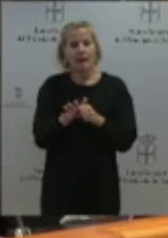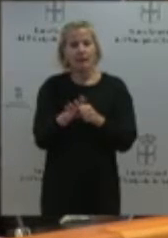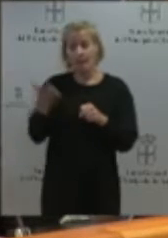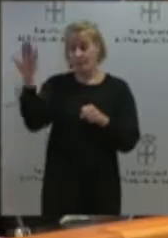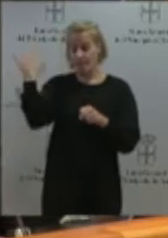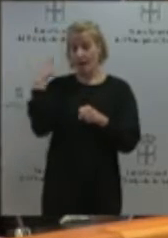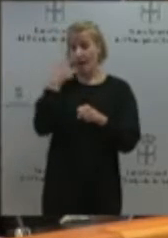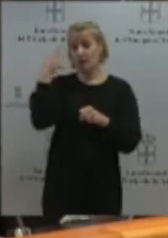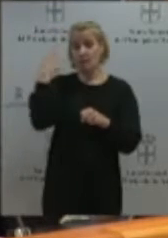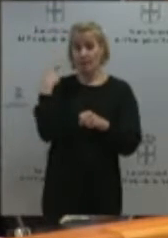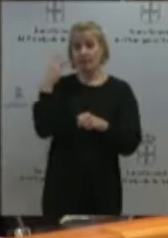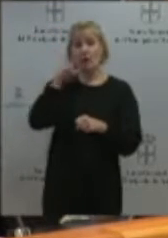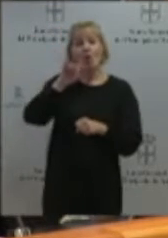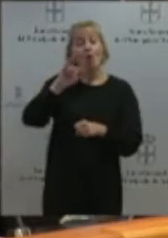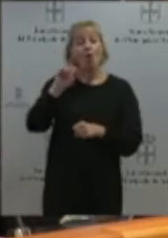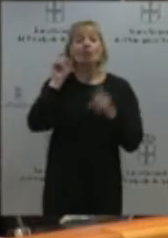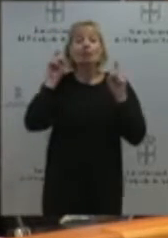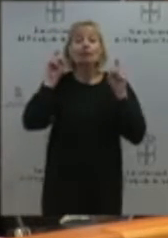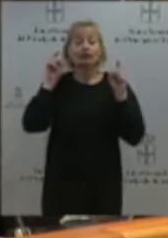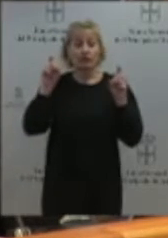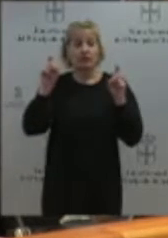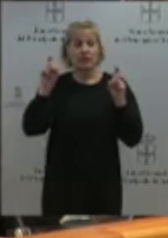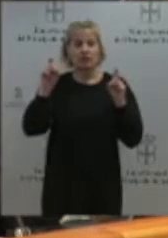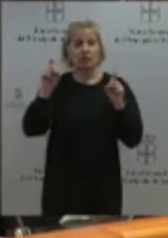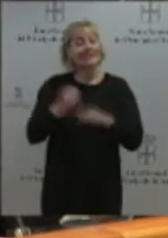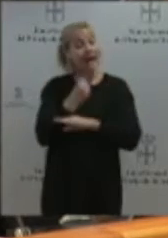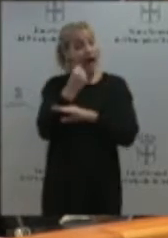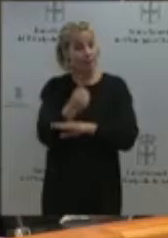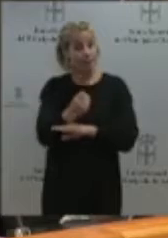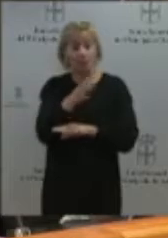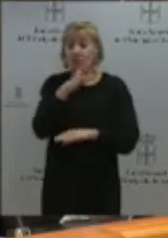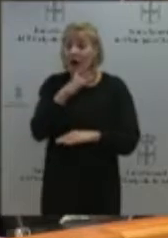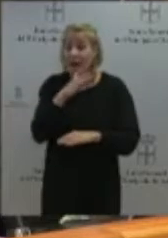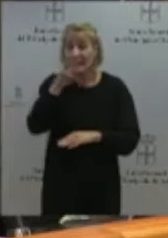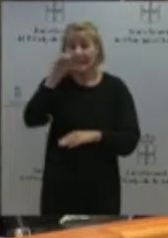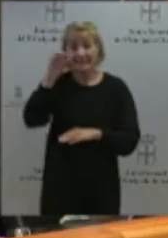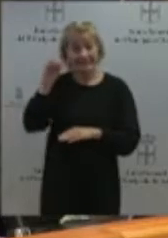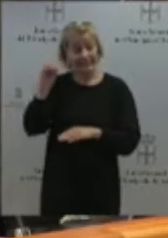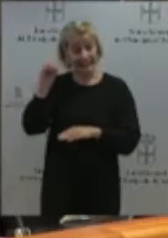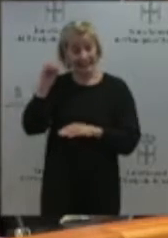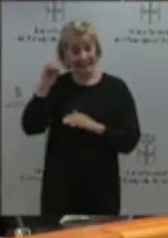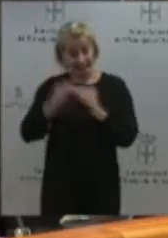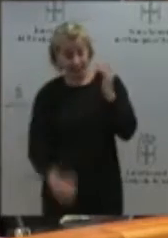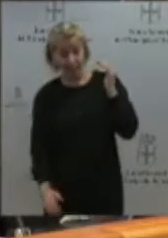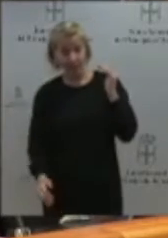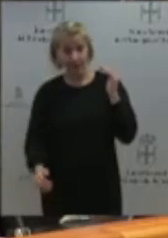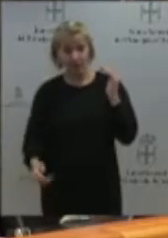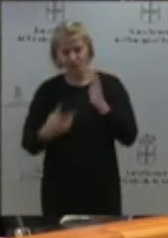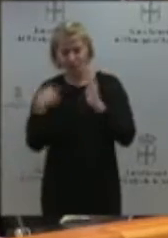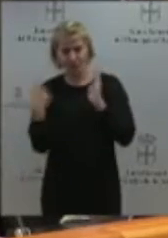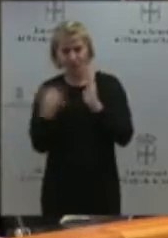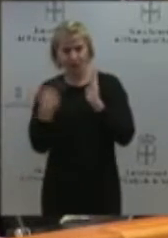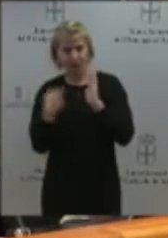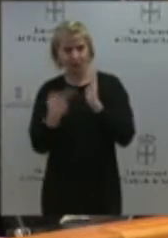600 en la pública y se reducen en casi 300 plazas en la pública en este curso académico, ¿no? En un momento donde el aprendizaje de la pandemia nos tenía que haber ayudado a reducir